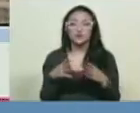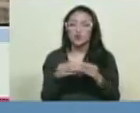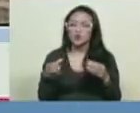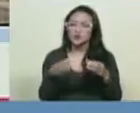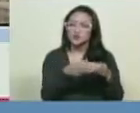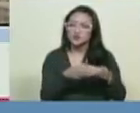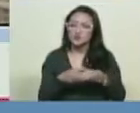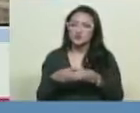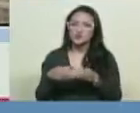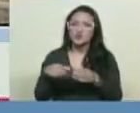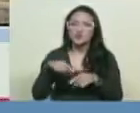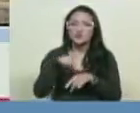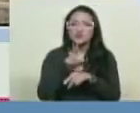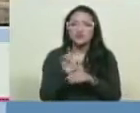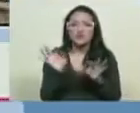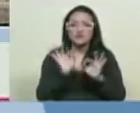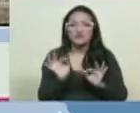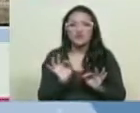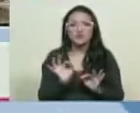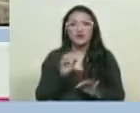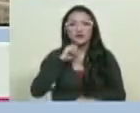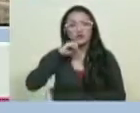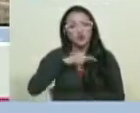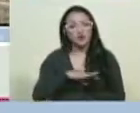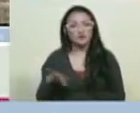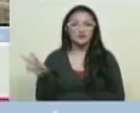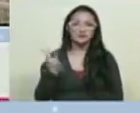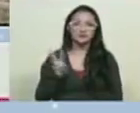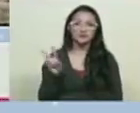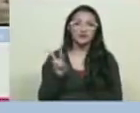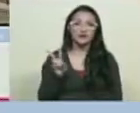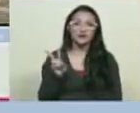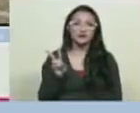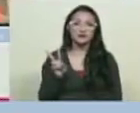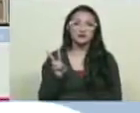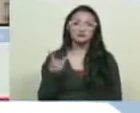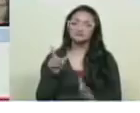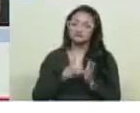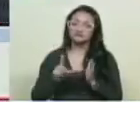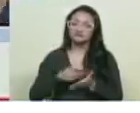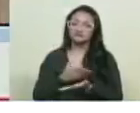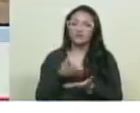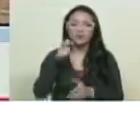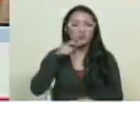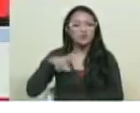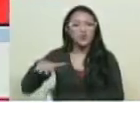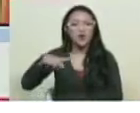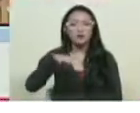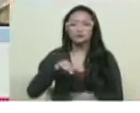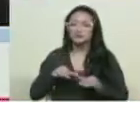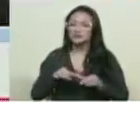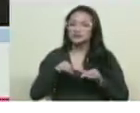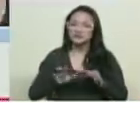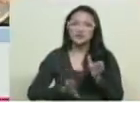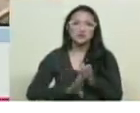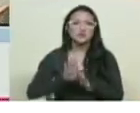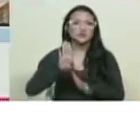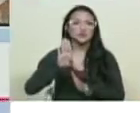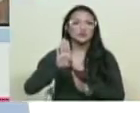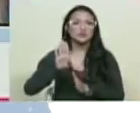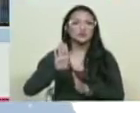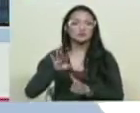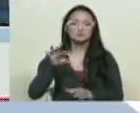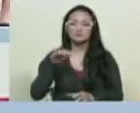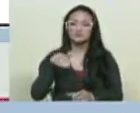de una nueva etapa de la historia republicana venezolana. Hemos dado grandes lecciones y el pueblo va a seguir en avanzada. Lo hicimos en la